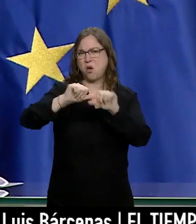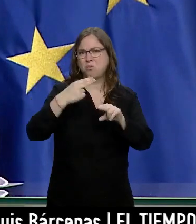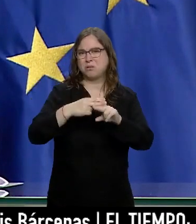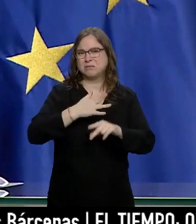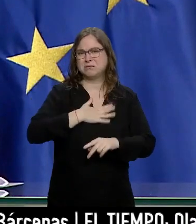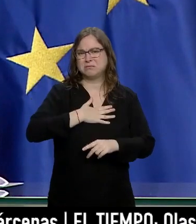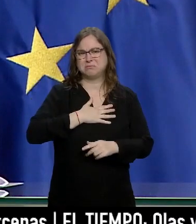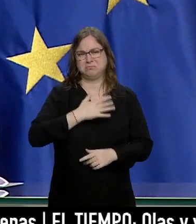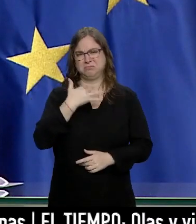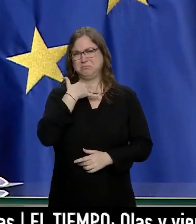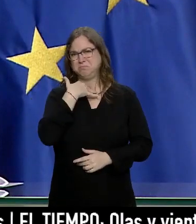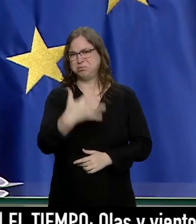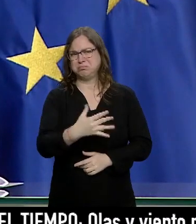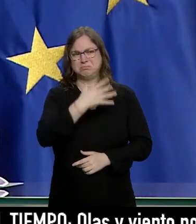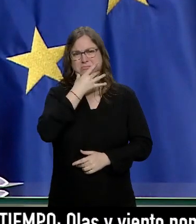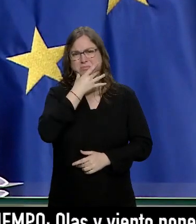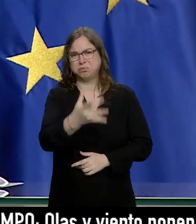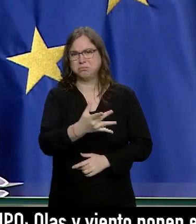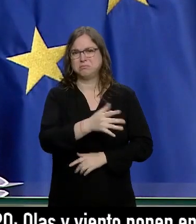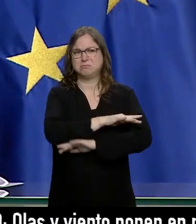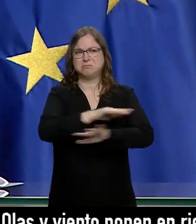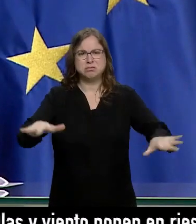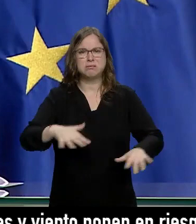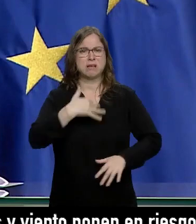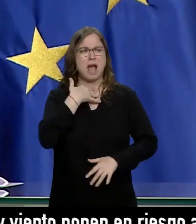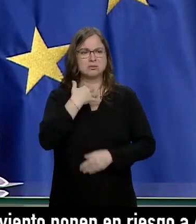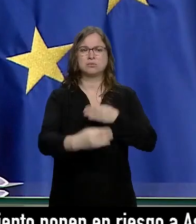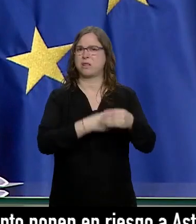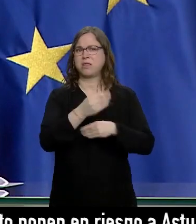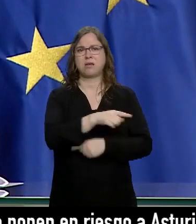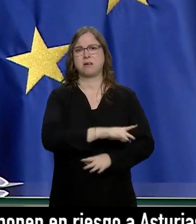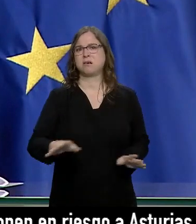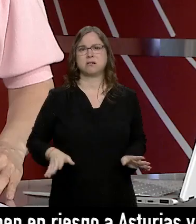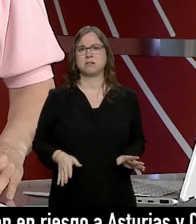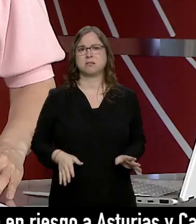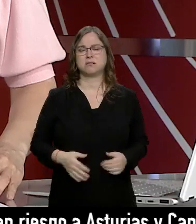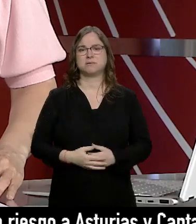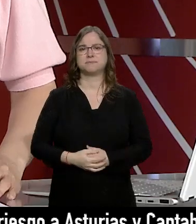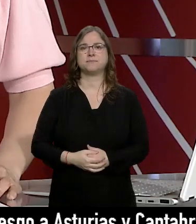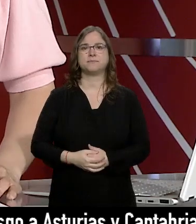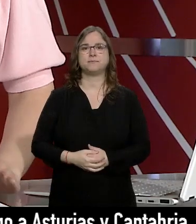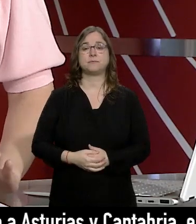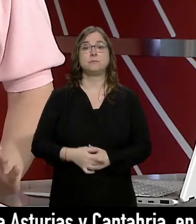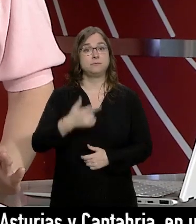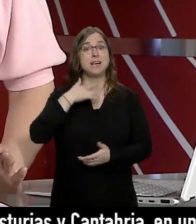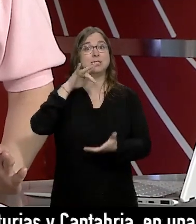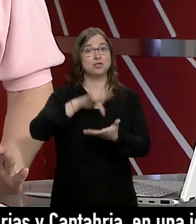lo más deleznable, lo más rastrero, lo más vomitivo que he visto en mi vida. Se cumple una década de una